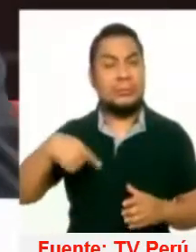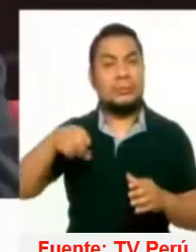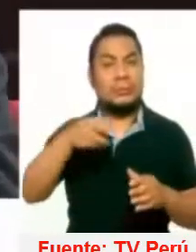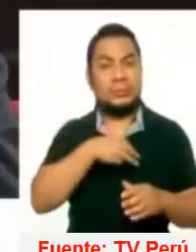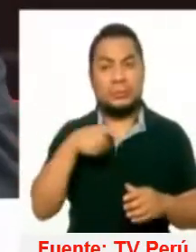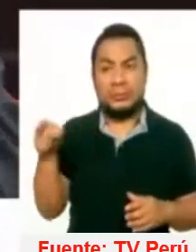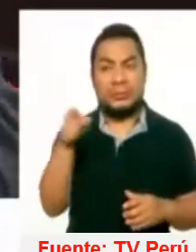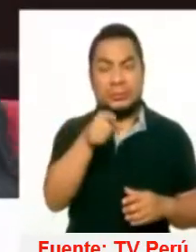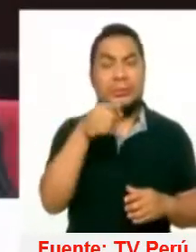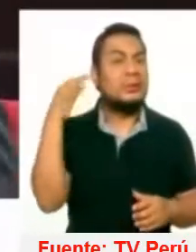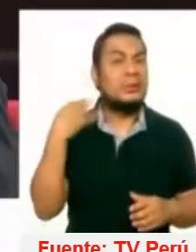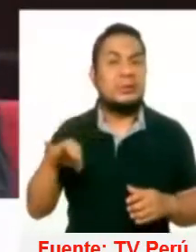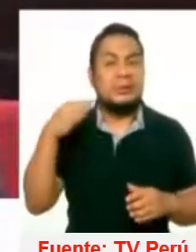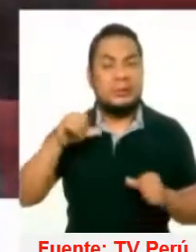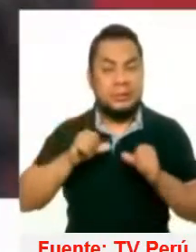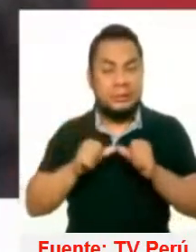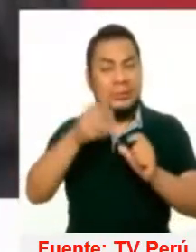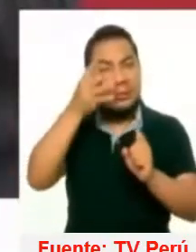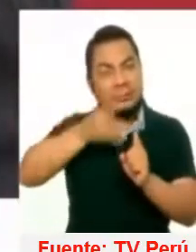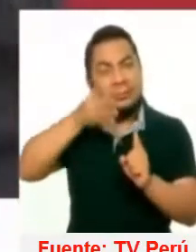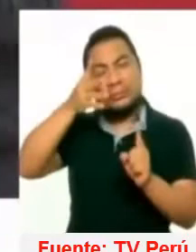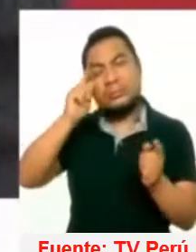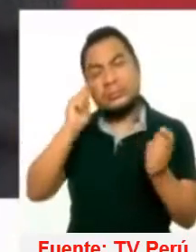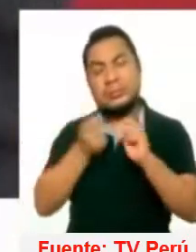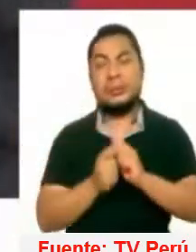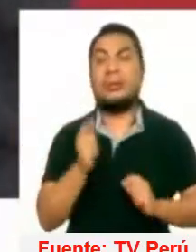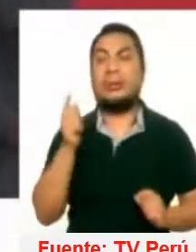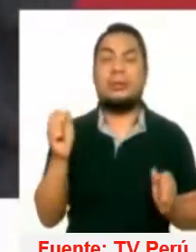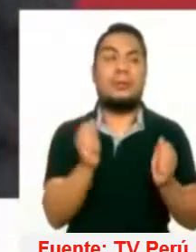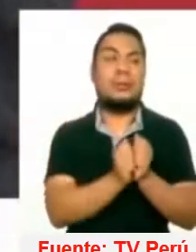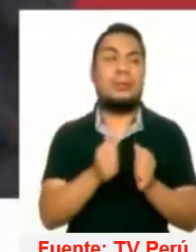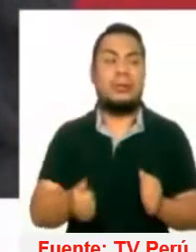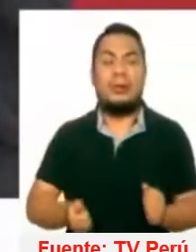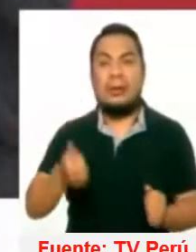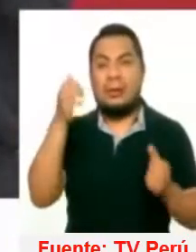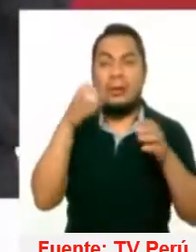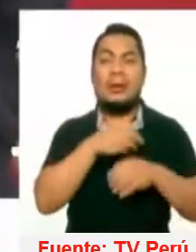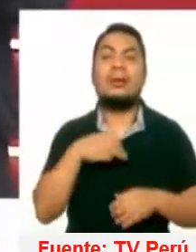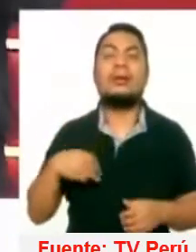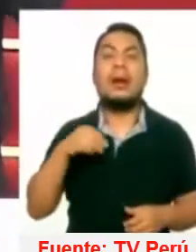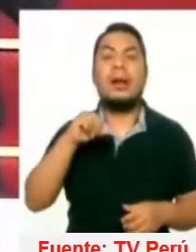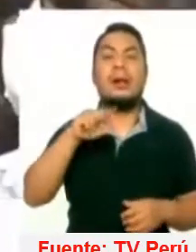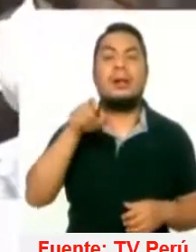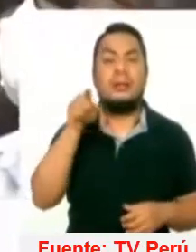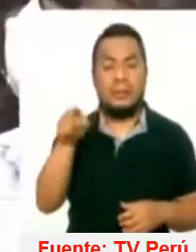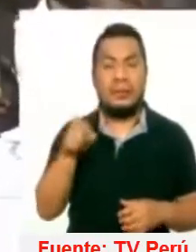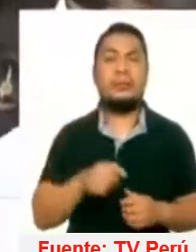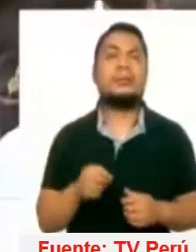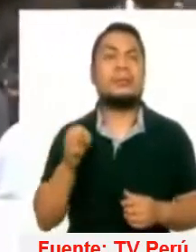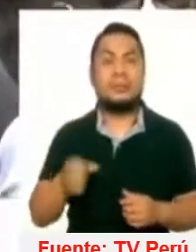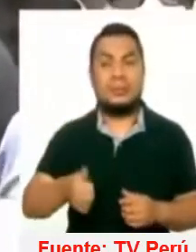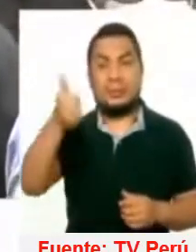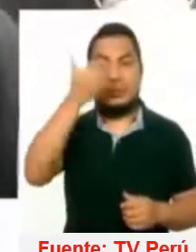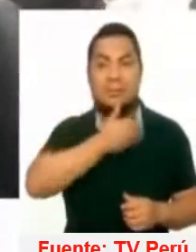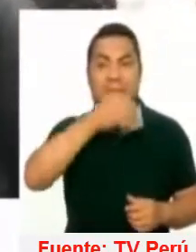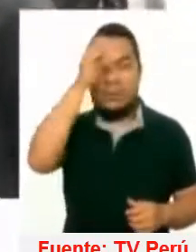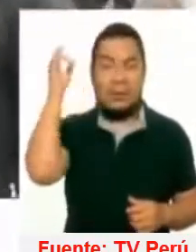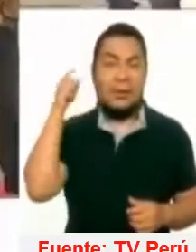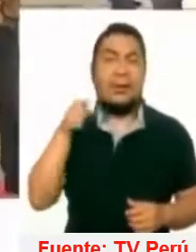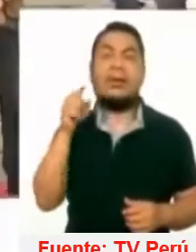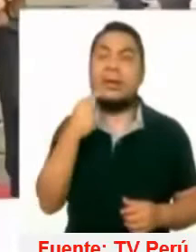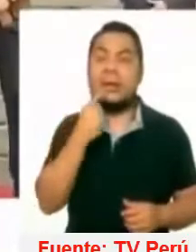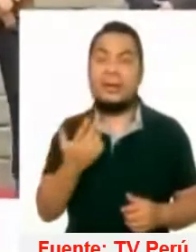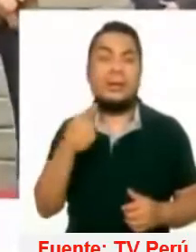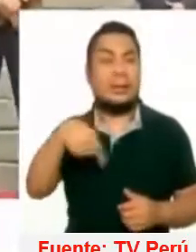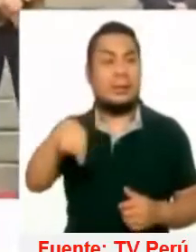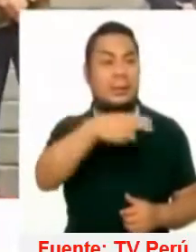nuestros ministros están en constante evolución. Acompañado por el presidente del Consejo de Ministros, Aníbal Torres, el jefe de Estado, Pedro Castillo,